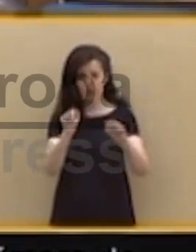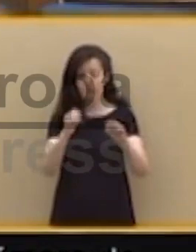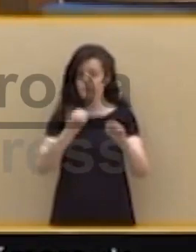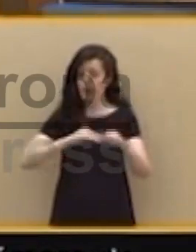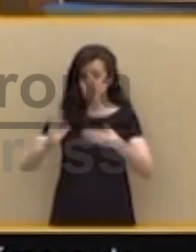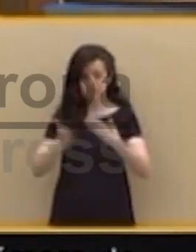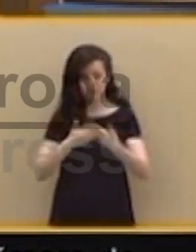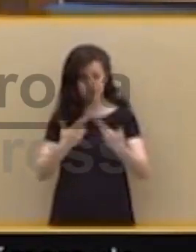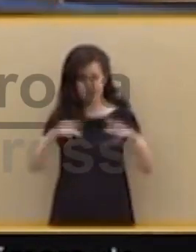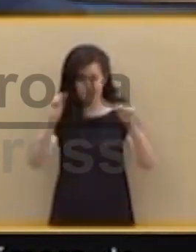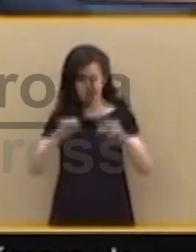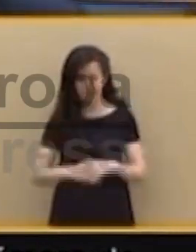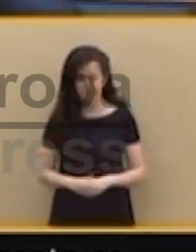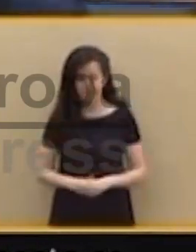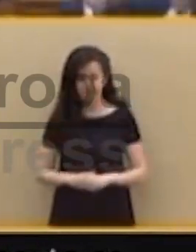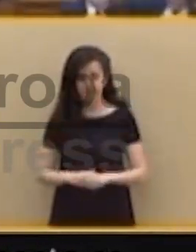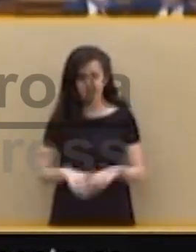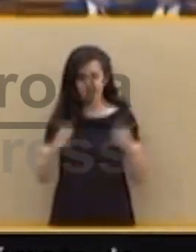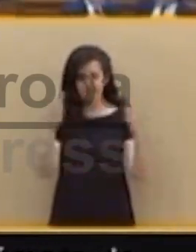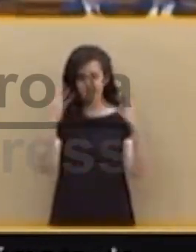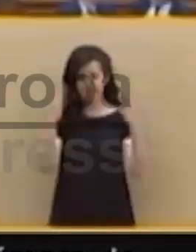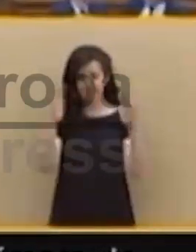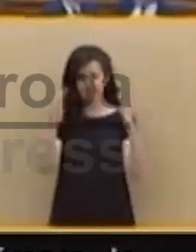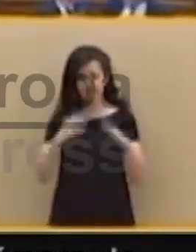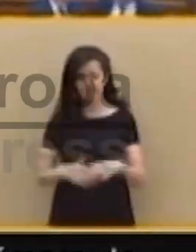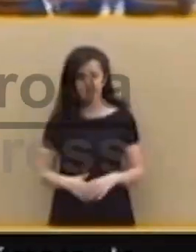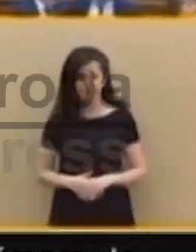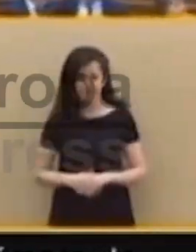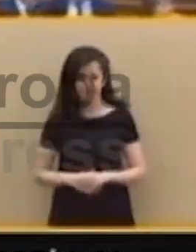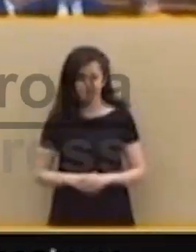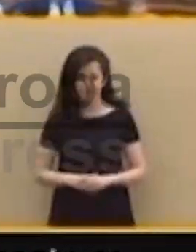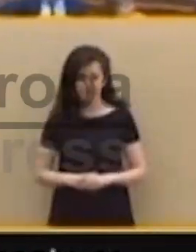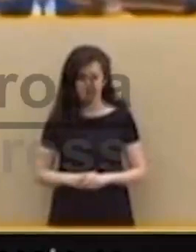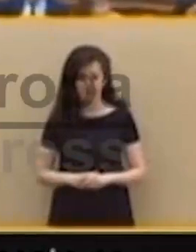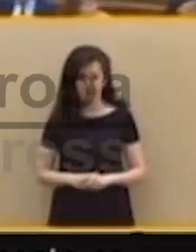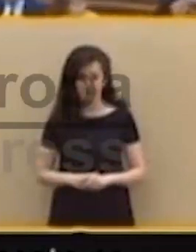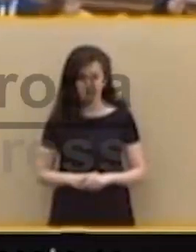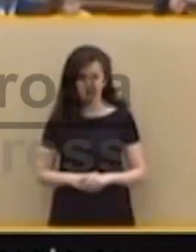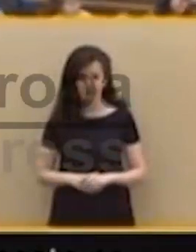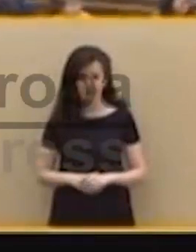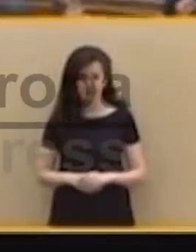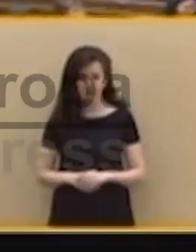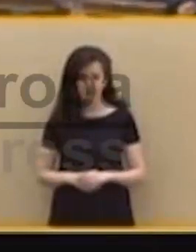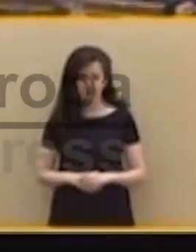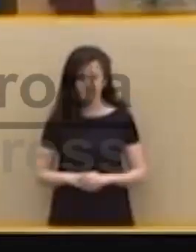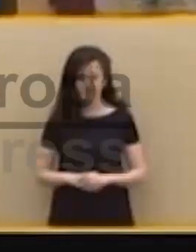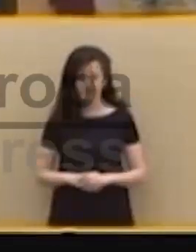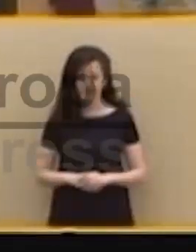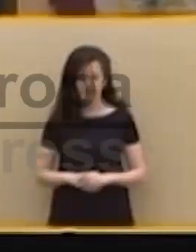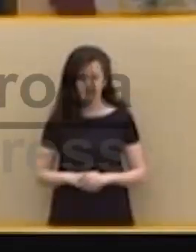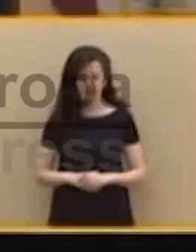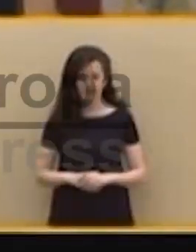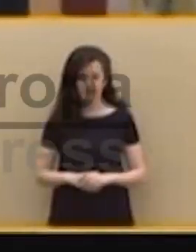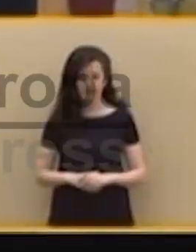así acababa la moción de censura planteada por unidos podemos contra Mariano rajoy tras dos días de largo debate